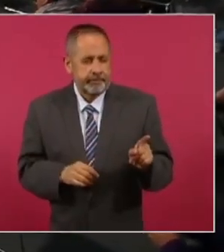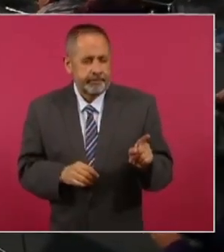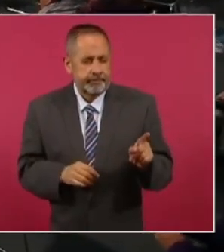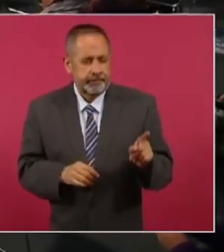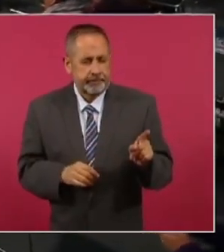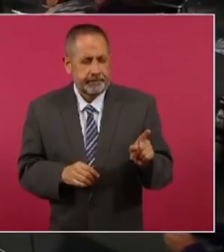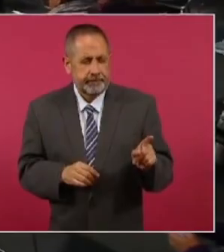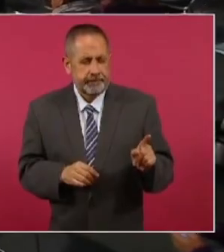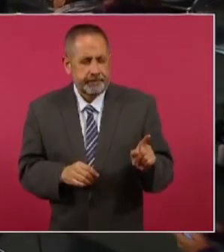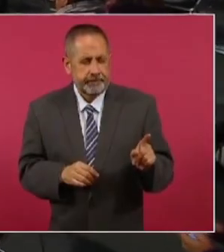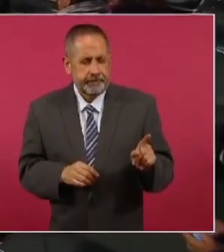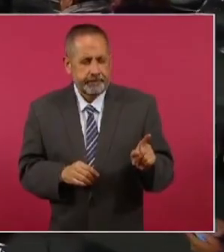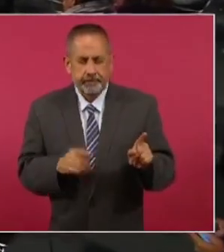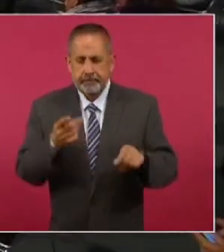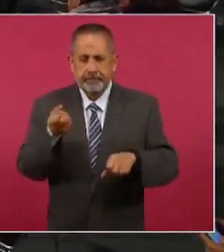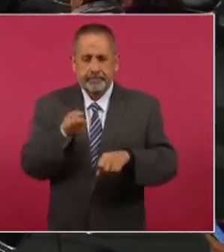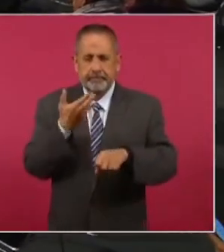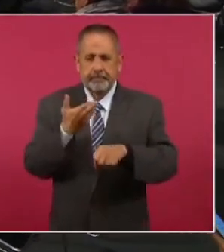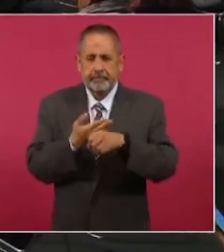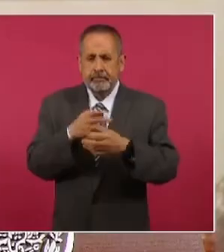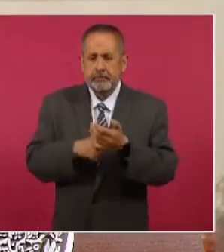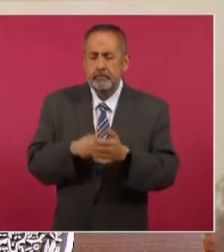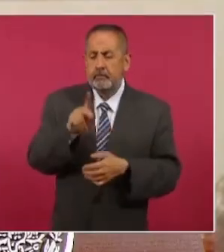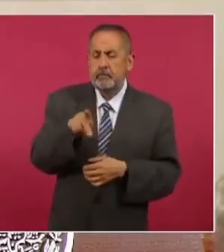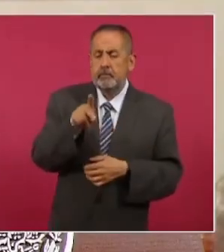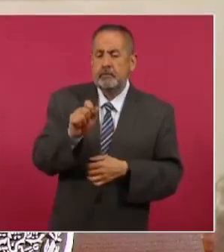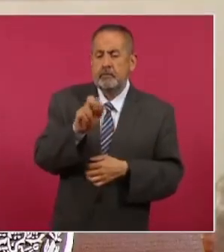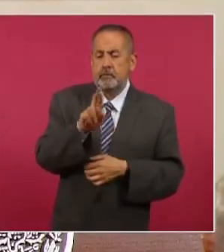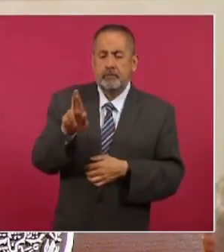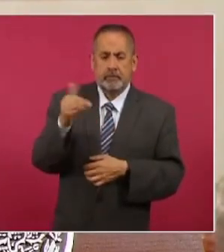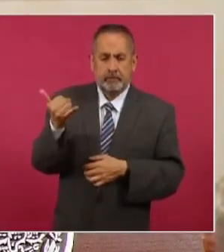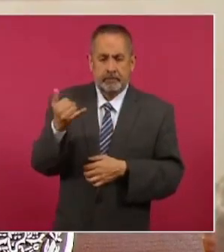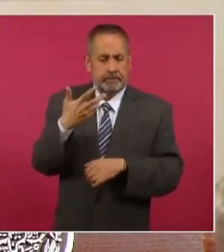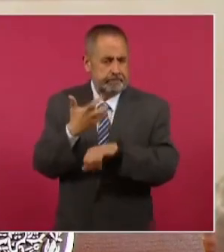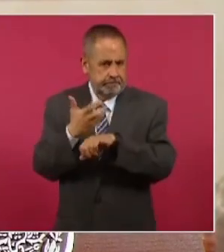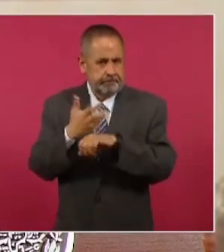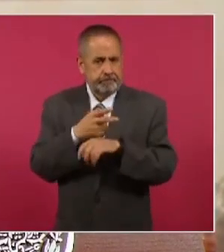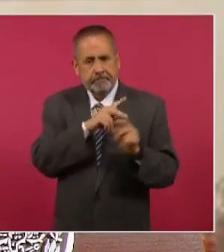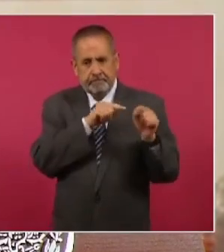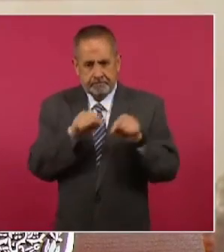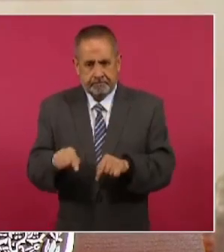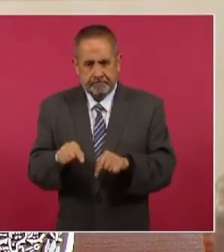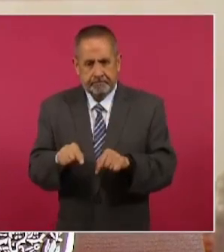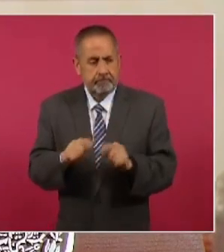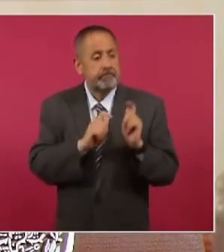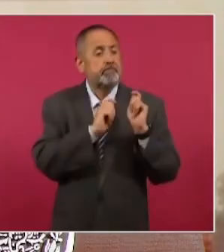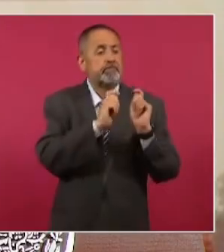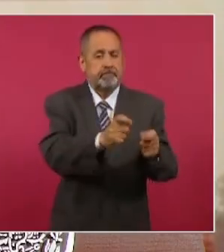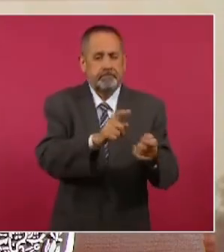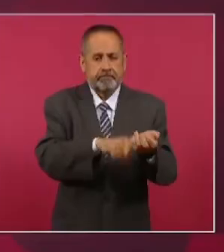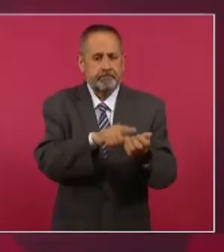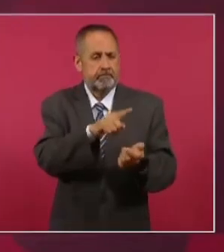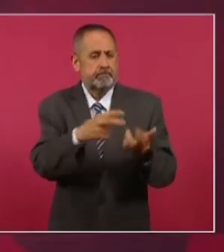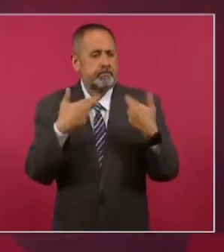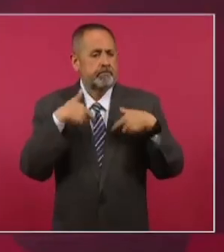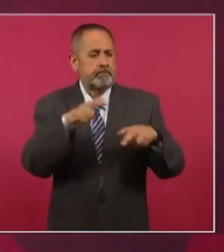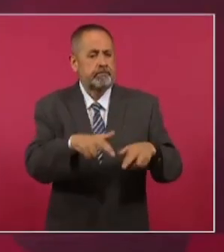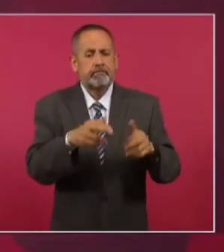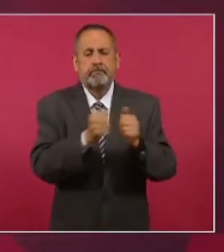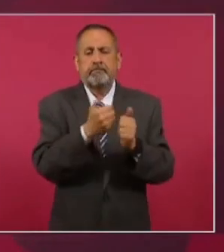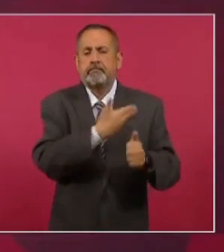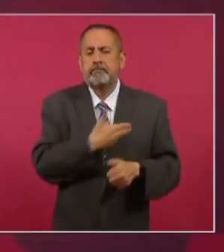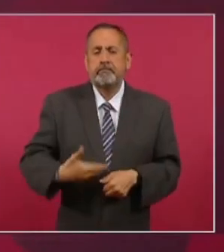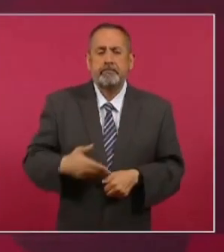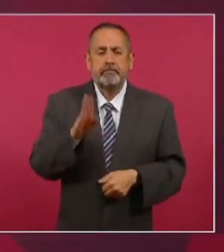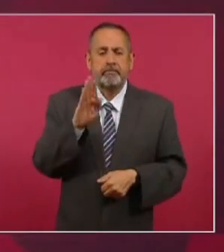secretario Kerry que es el representante del presidente Biden